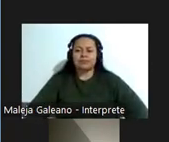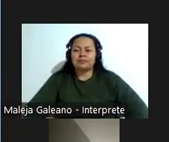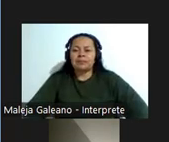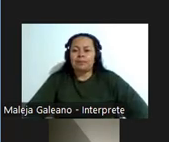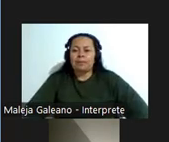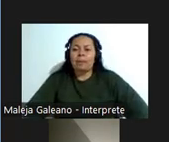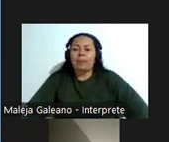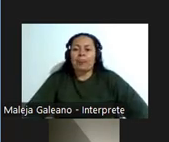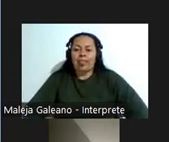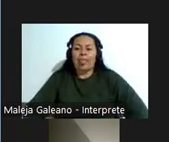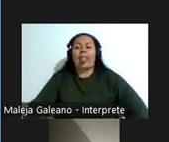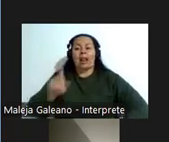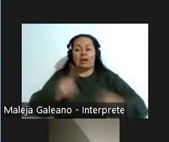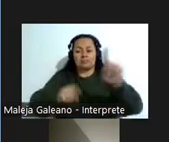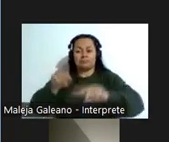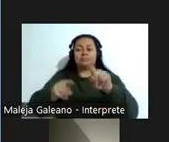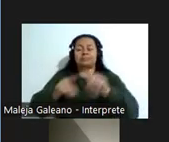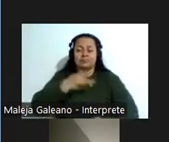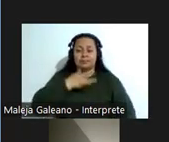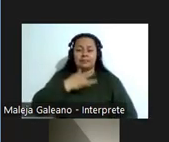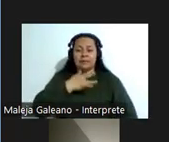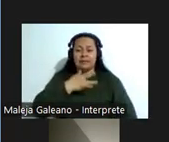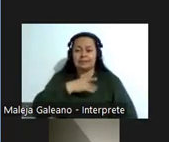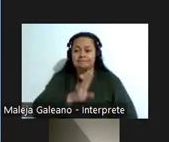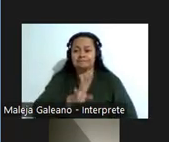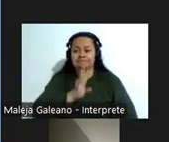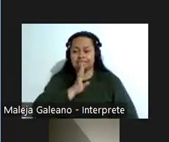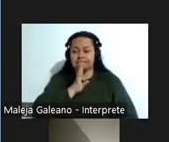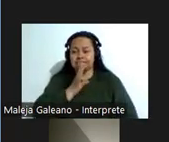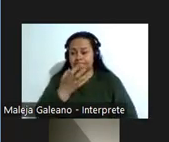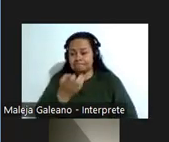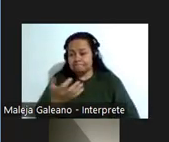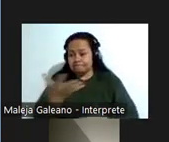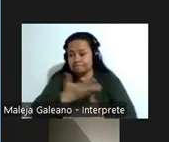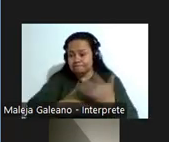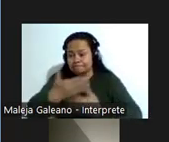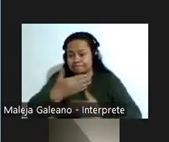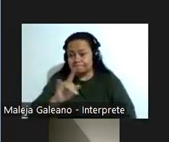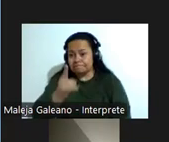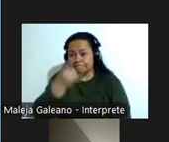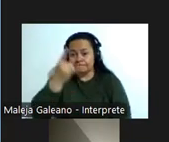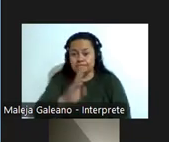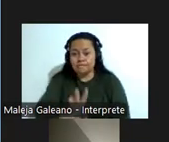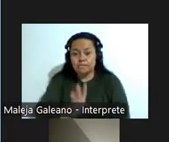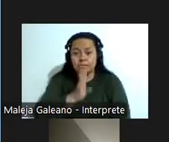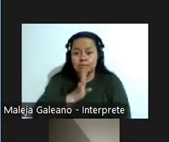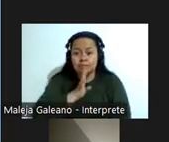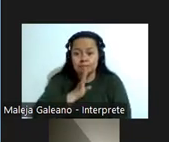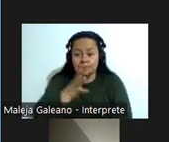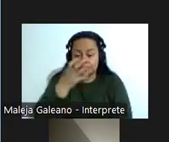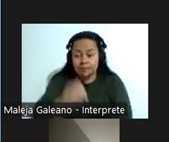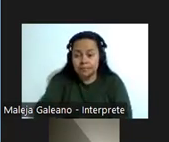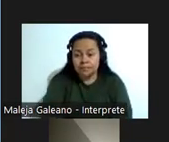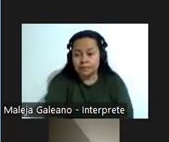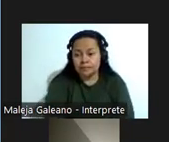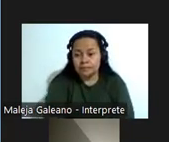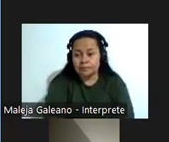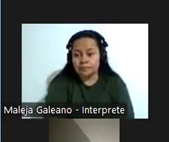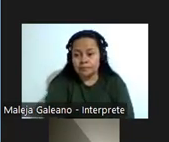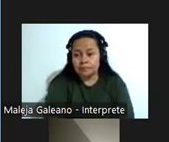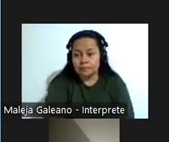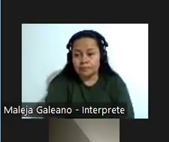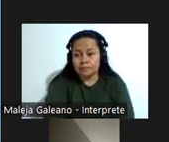Hay alguien que tiene encendido su micrófono, no sé si quiere conversar algo sobre lo que llevo hasta ahora.